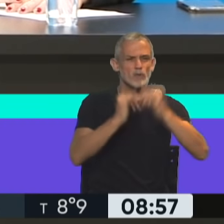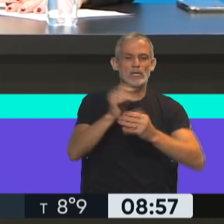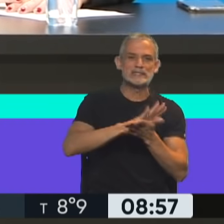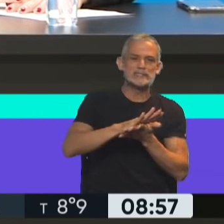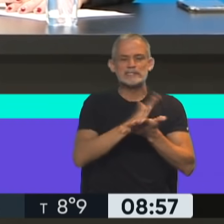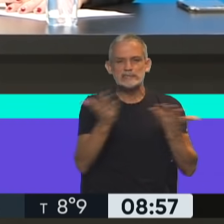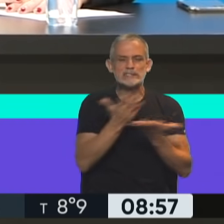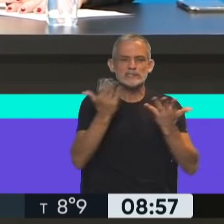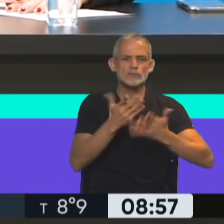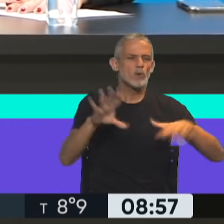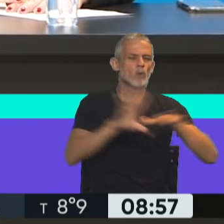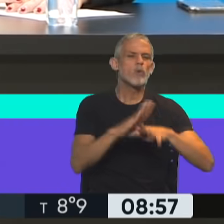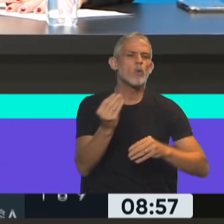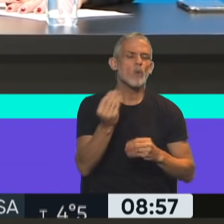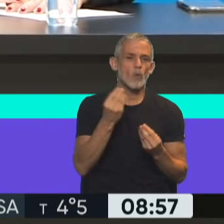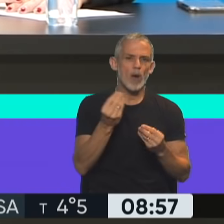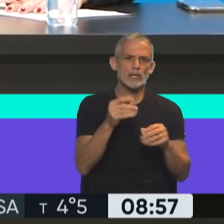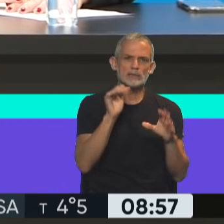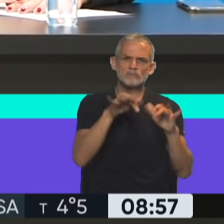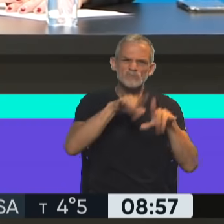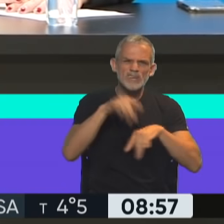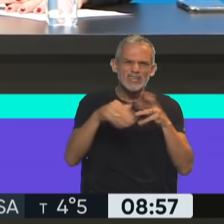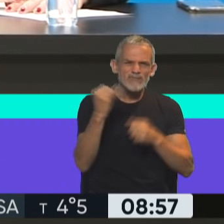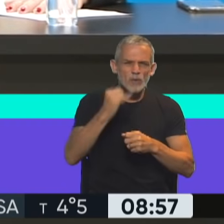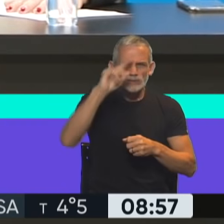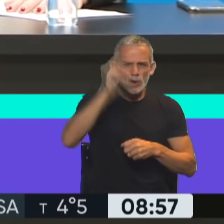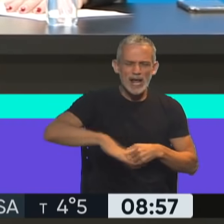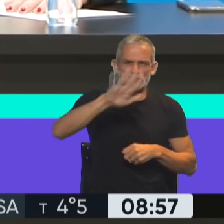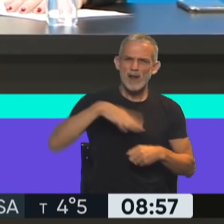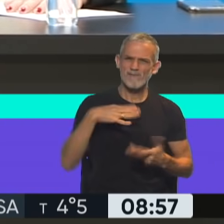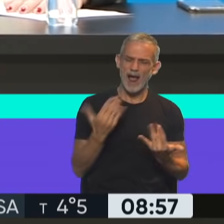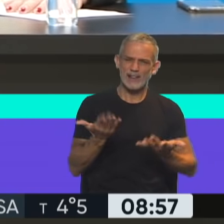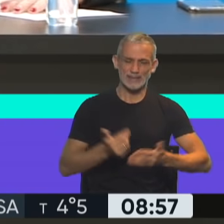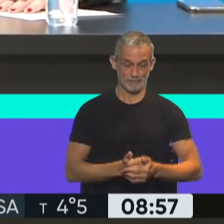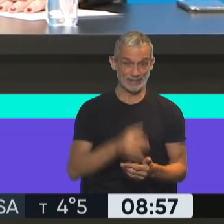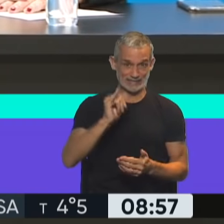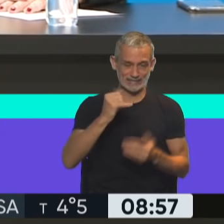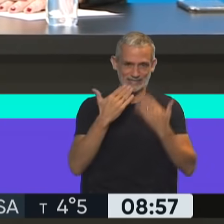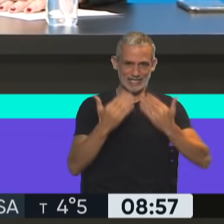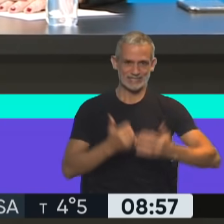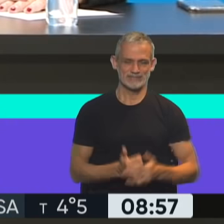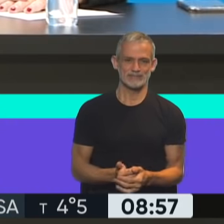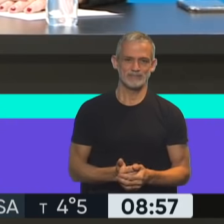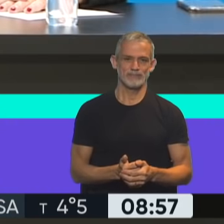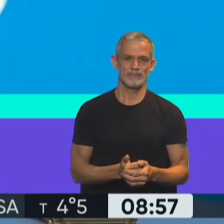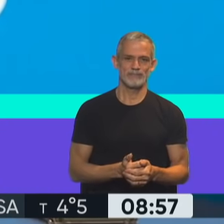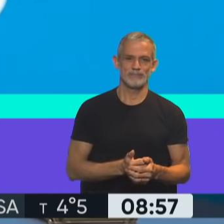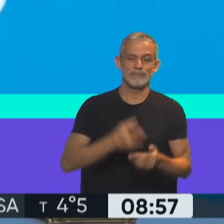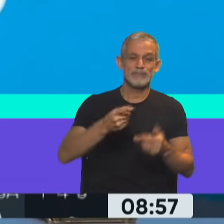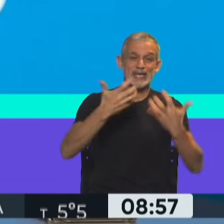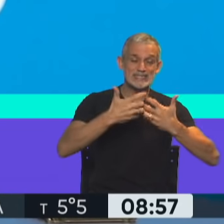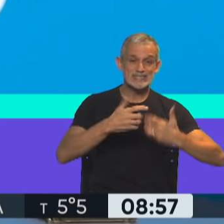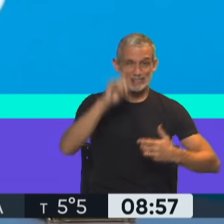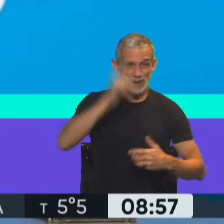solucionar el tema, si nos puede dar más precisiones de por qué no se carga esto a nivel nacional. Gracias. Sí, gracias. La situación en relación al Sistema Nacional